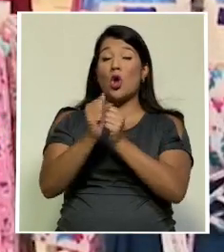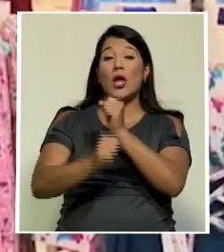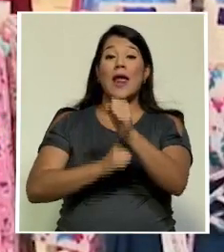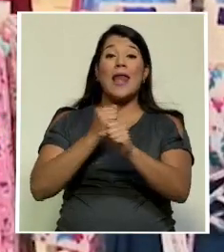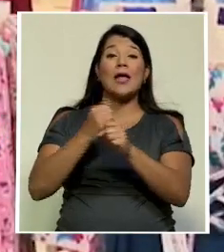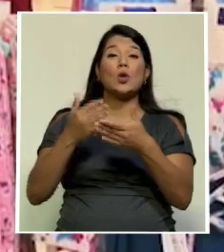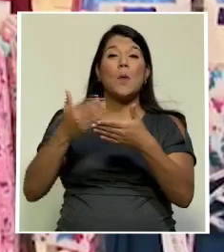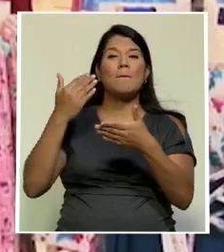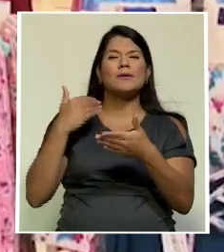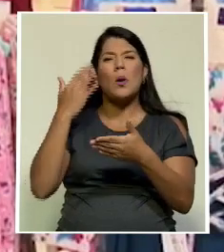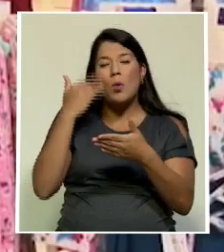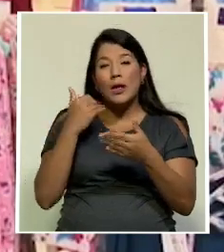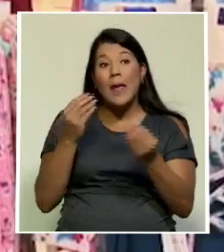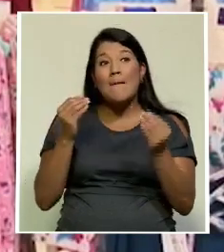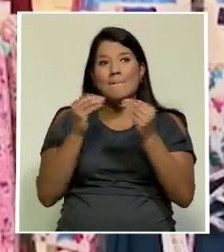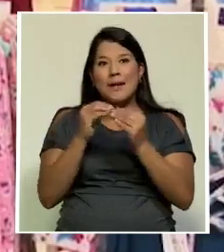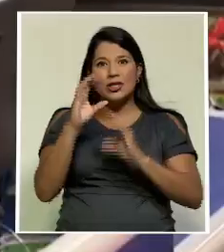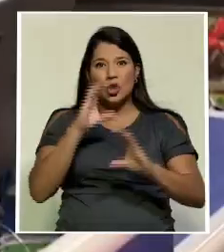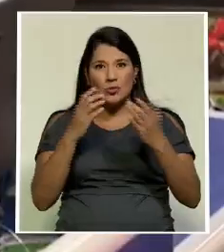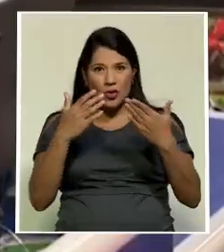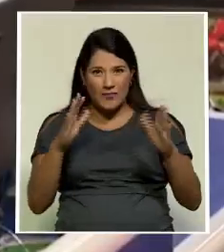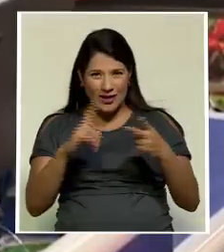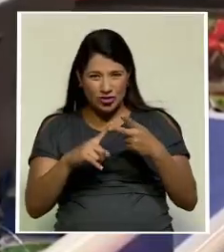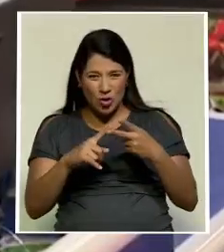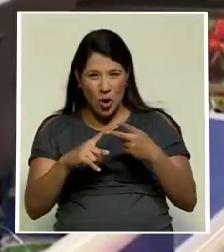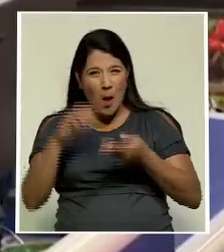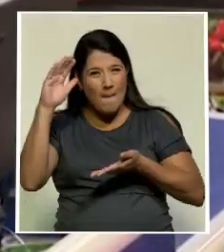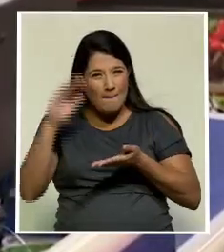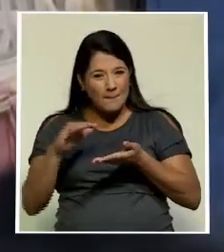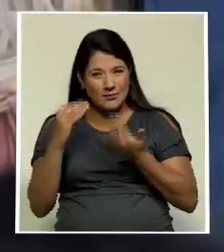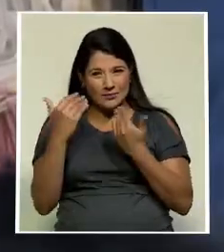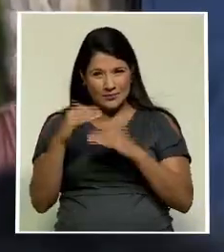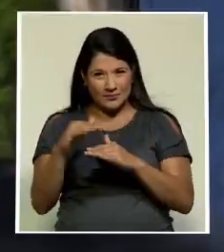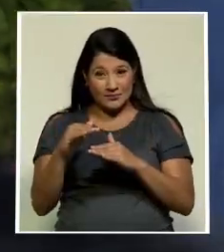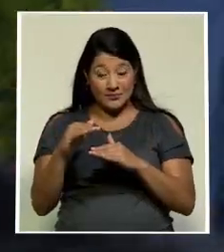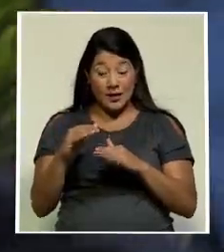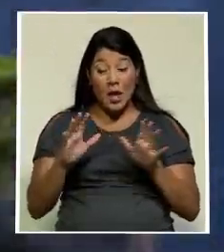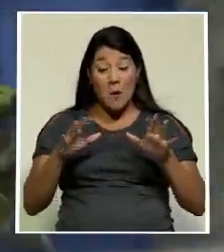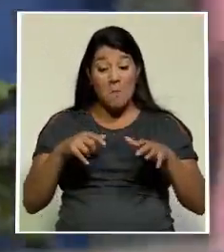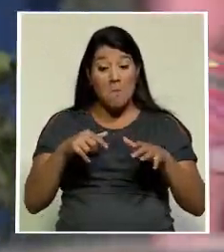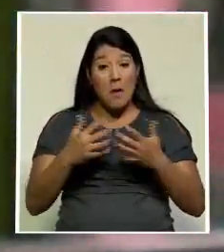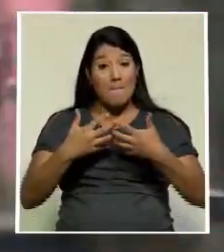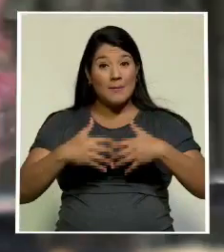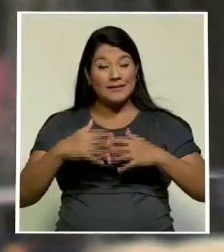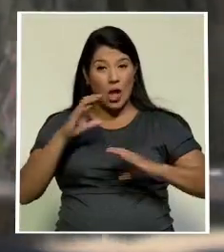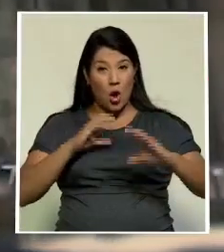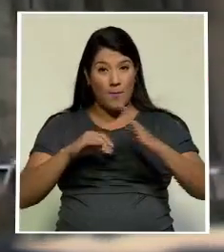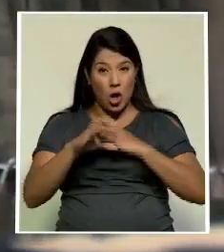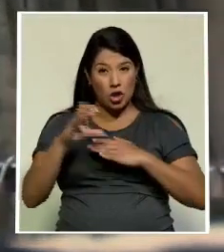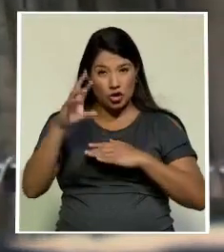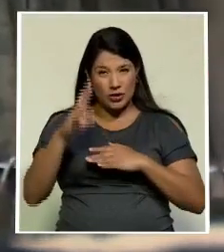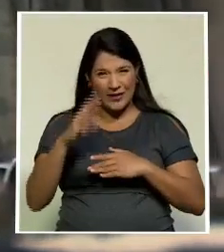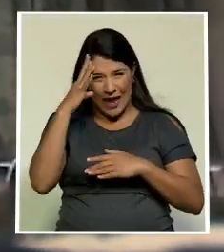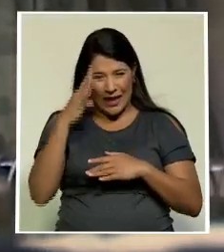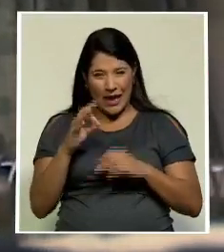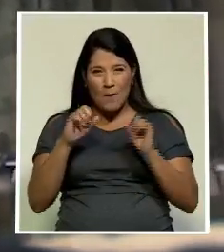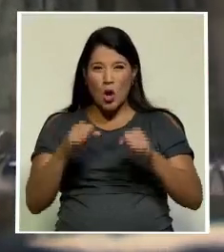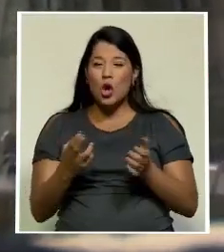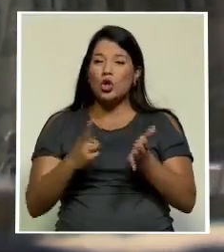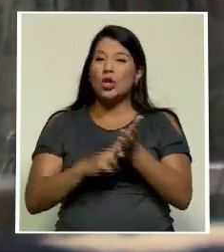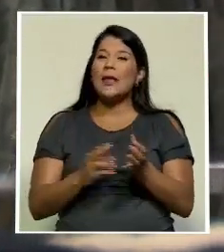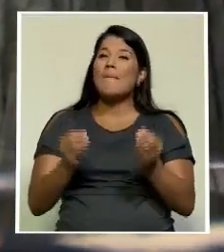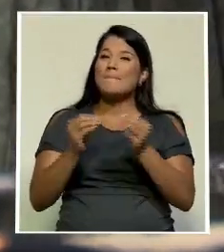de restricciones y cierres. La Cámara de Comercio de Costa Rica estima un aumento en la contratación de personal temporal de